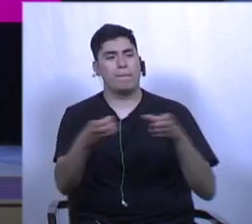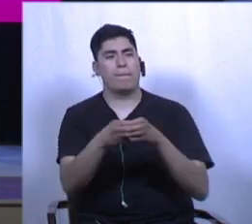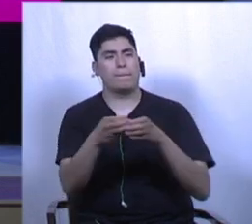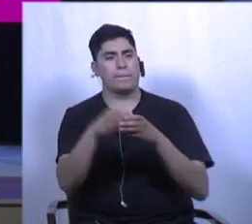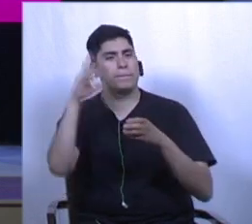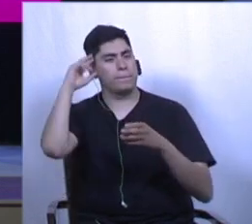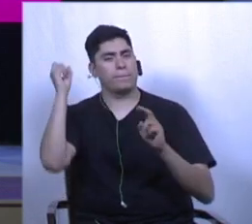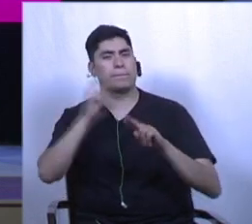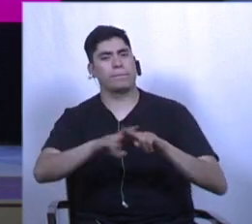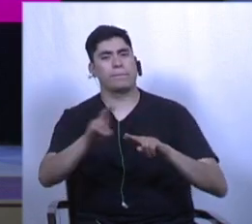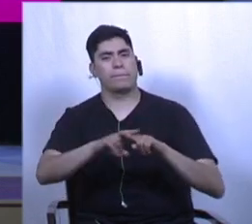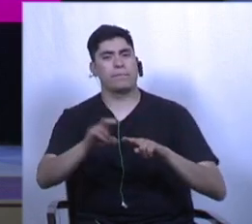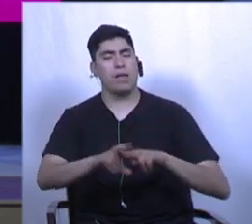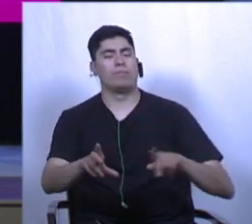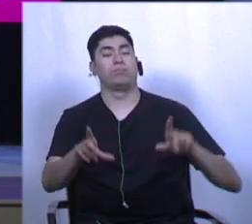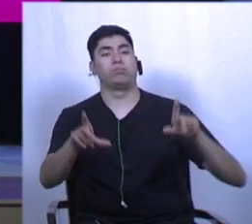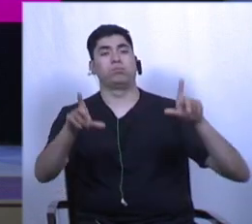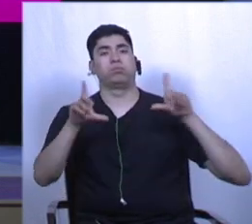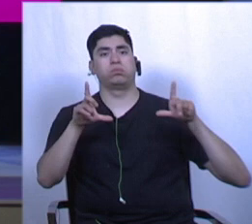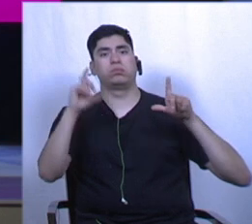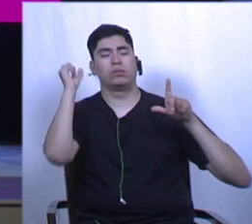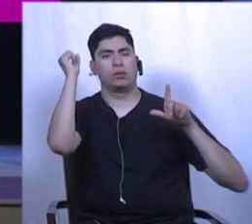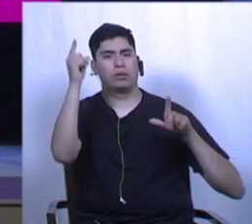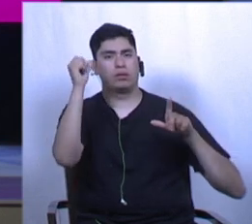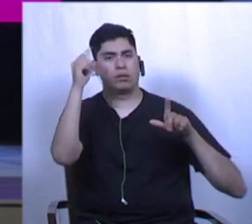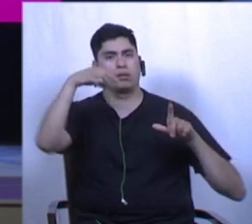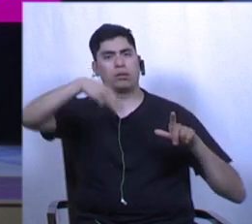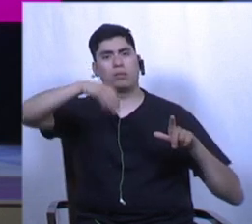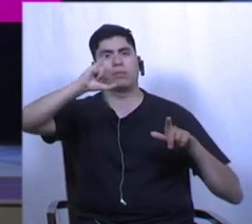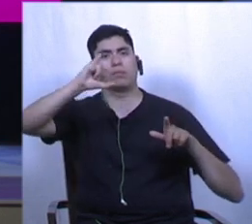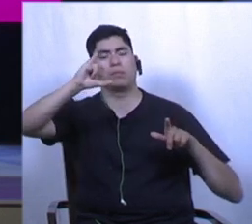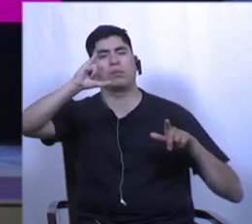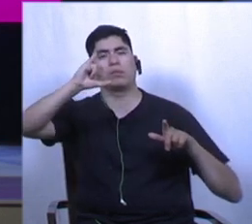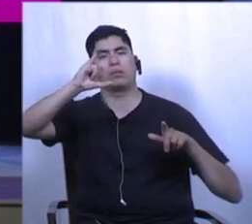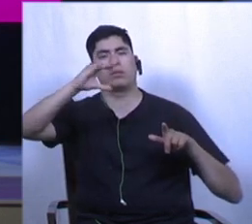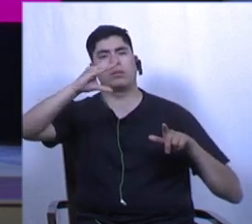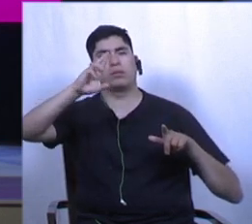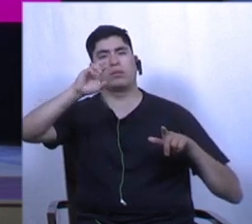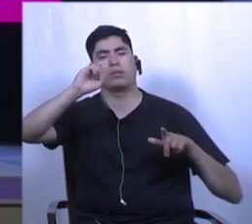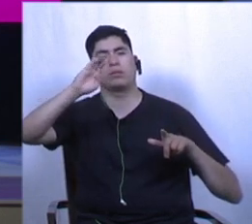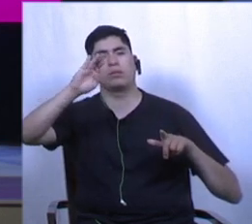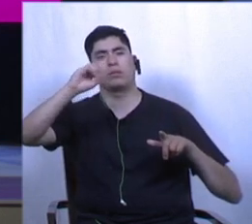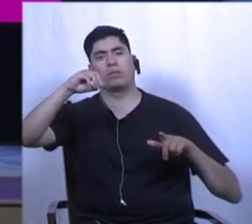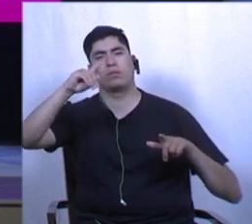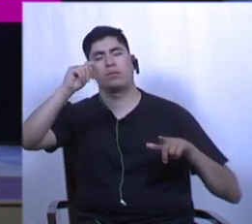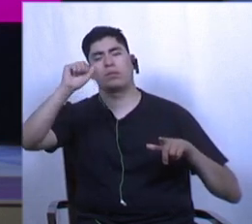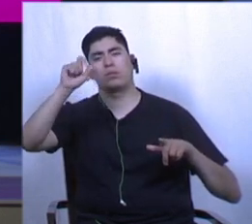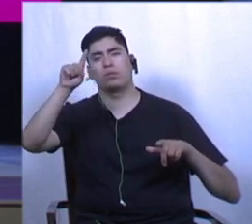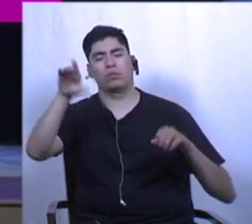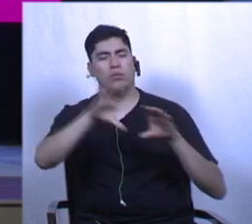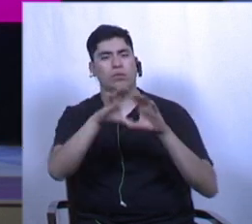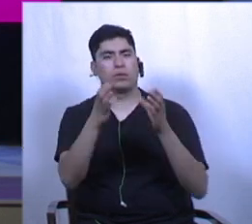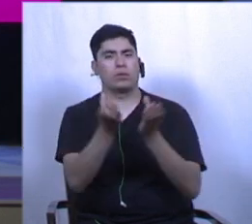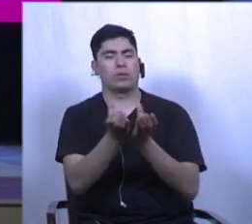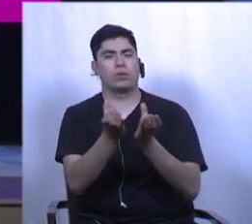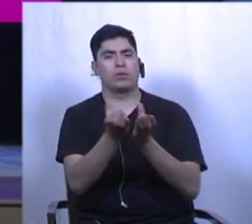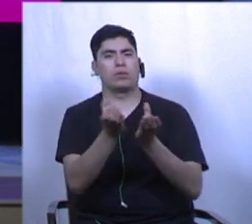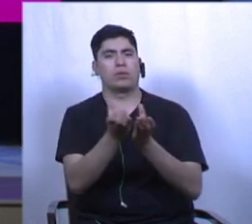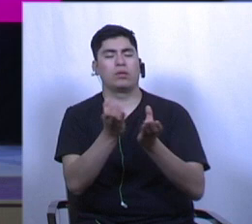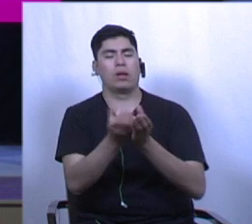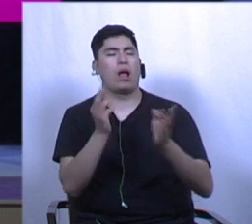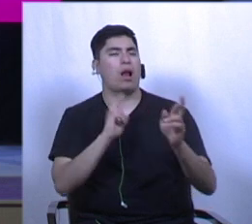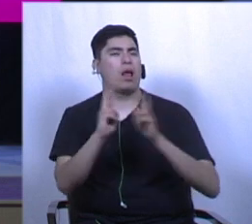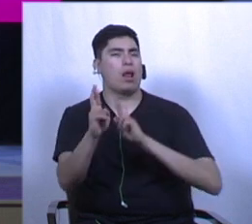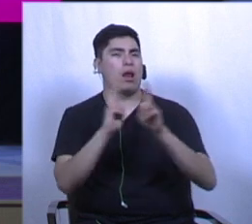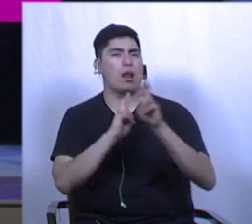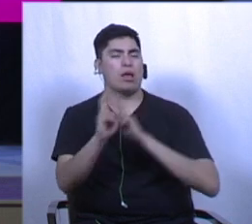para generar un impacto en la forma en la que entendemos las microbiotas de las personas en el mundo y la incidencia de enfermedades